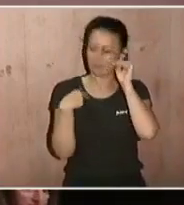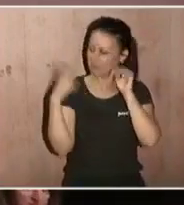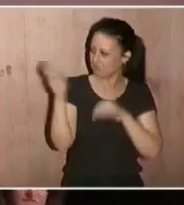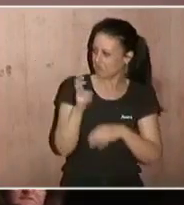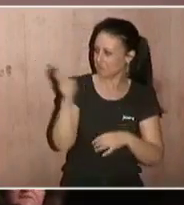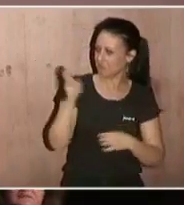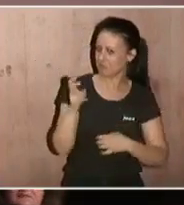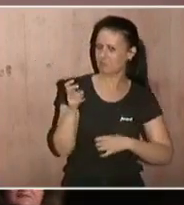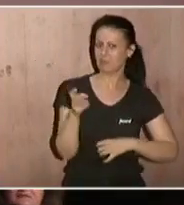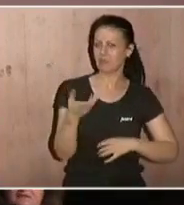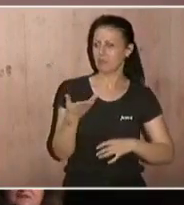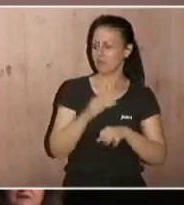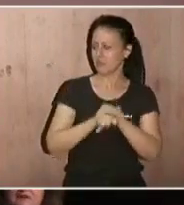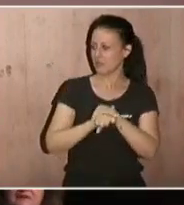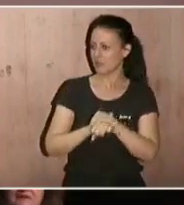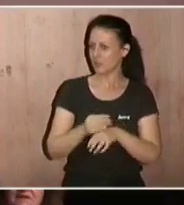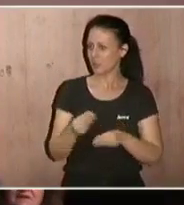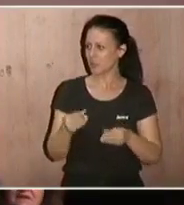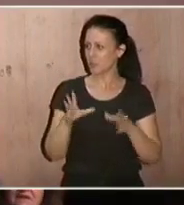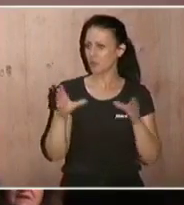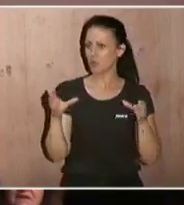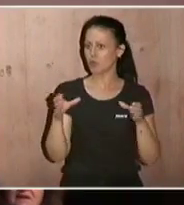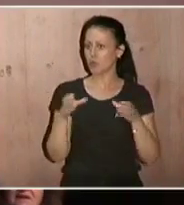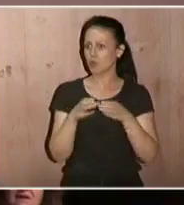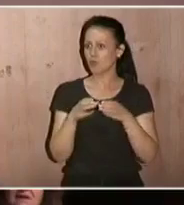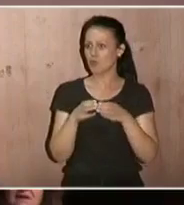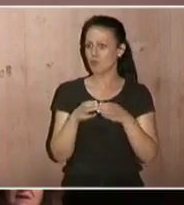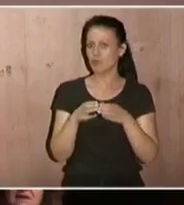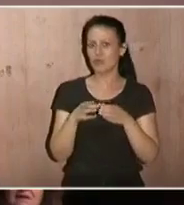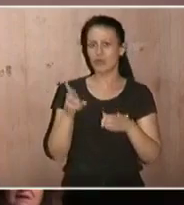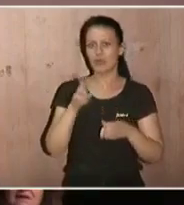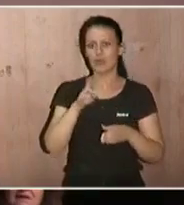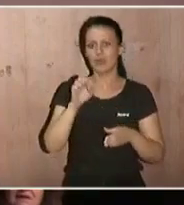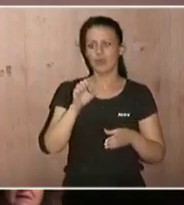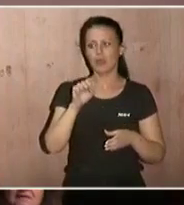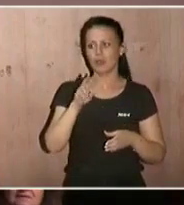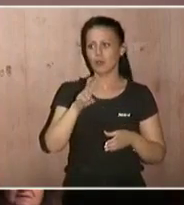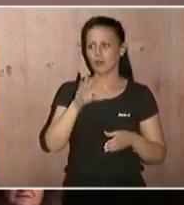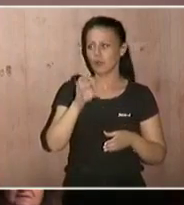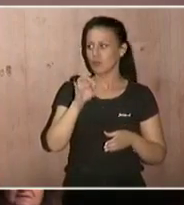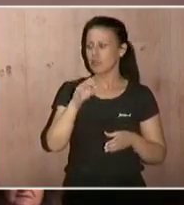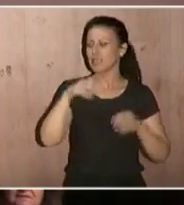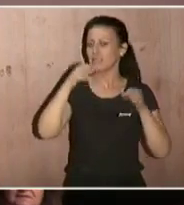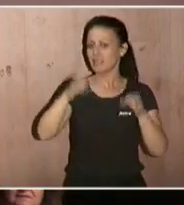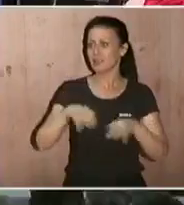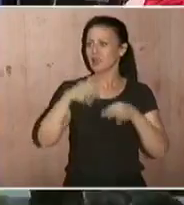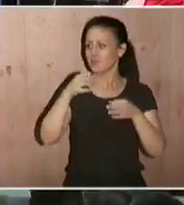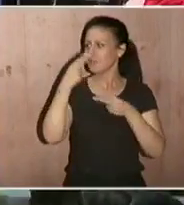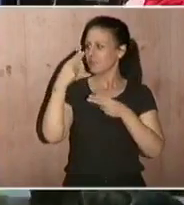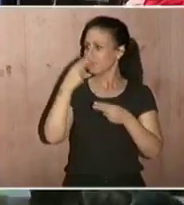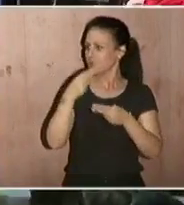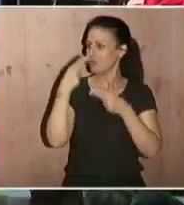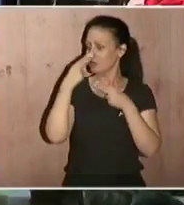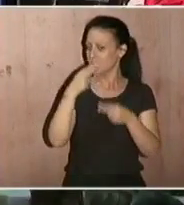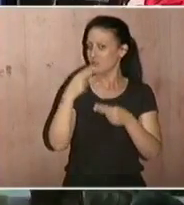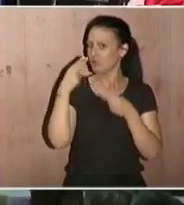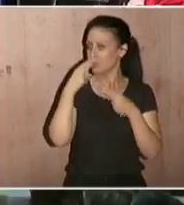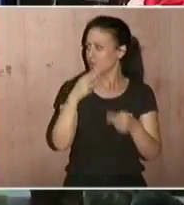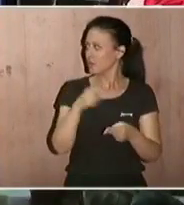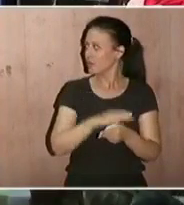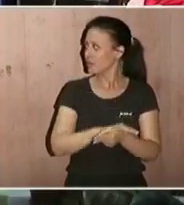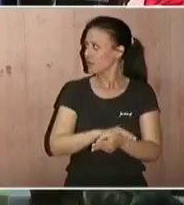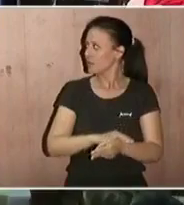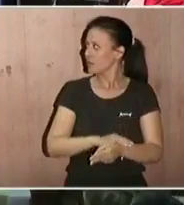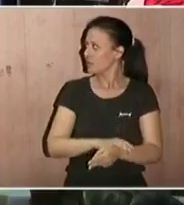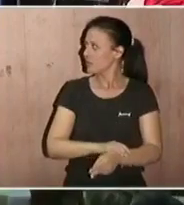muy buenas migas, por ejemplo, con el grupo de Reus, que siempre me invitó después durante bastantes años. Me invitaba